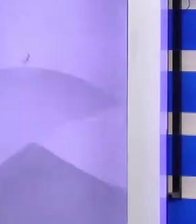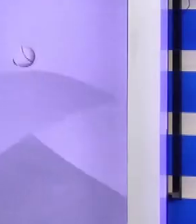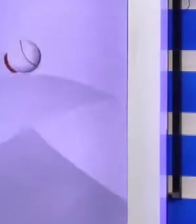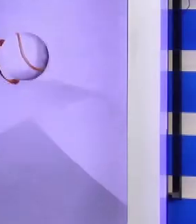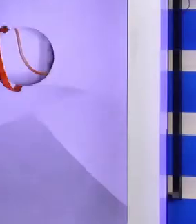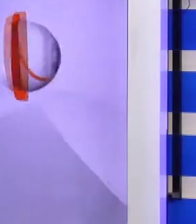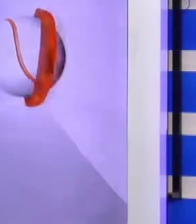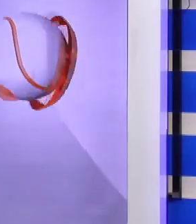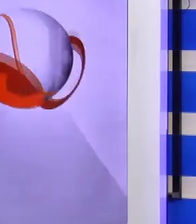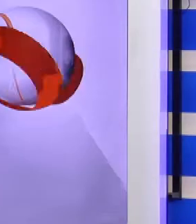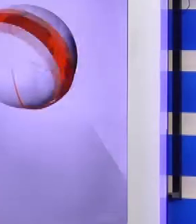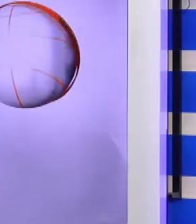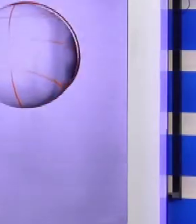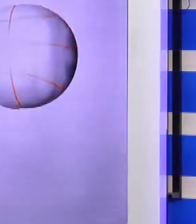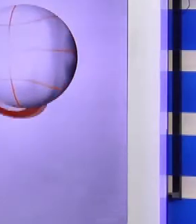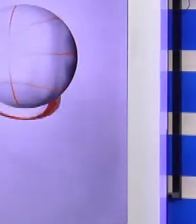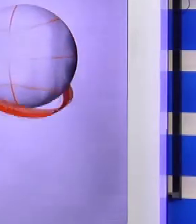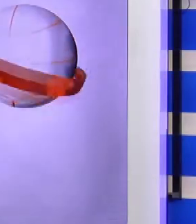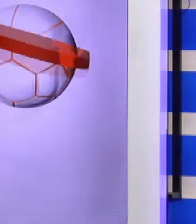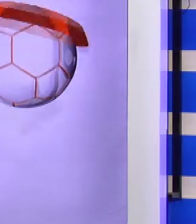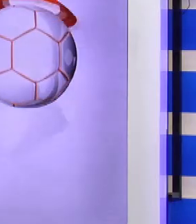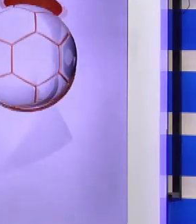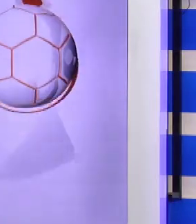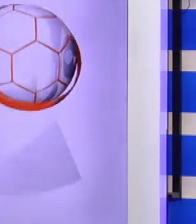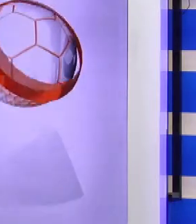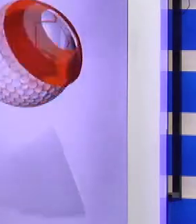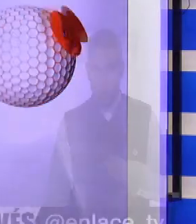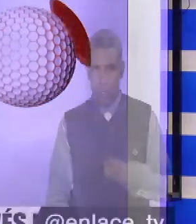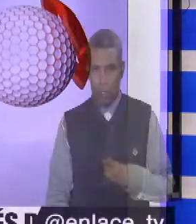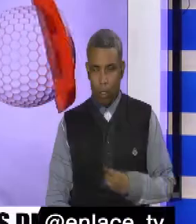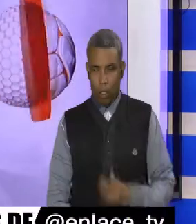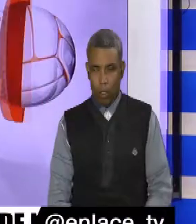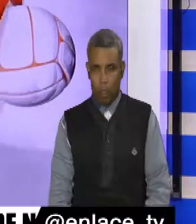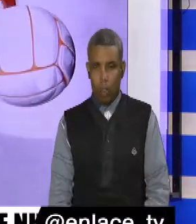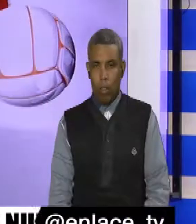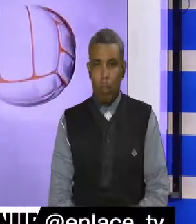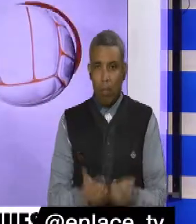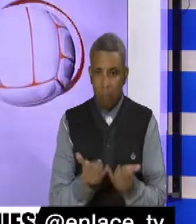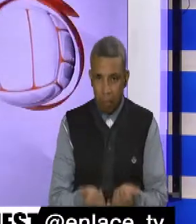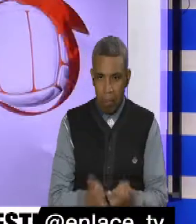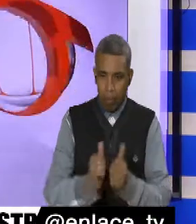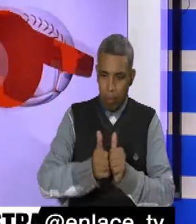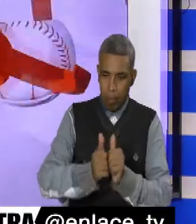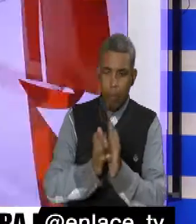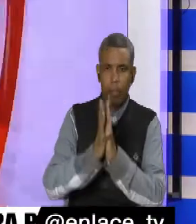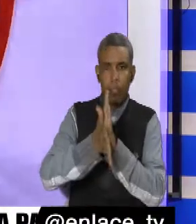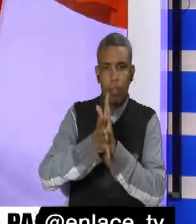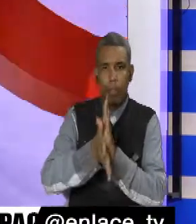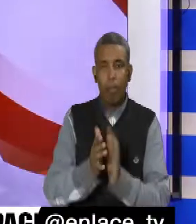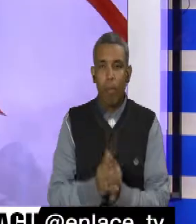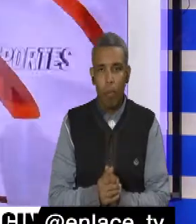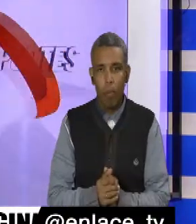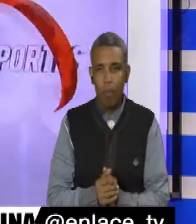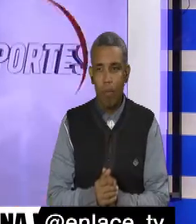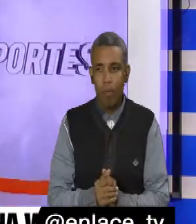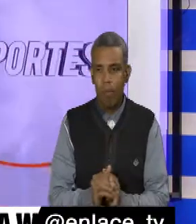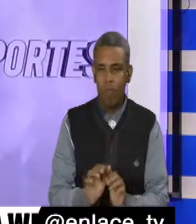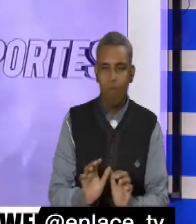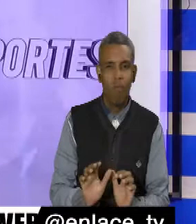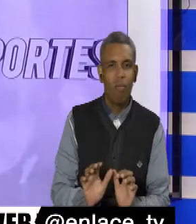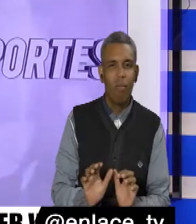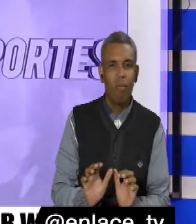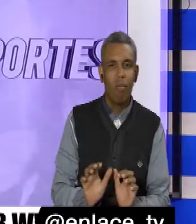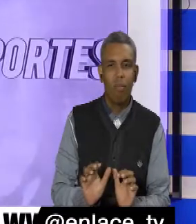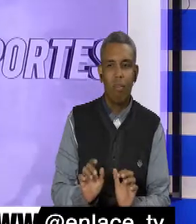Del mediodía, 38 minutos, y continuamos con información deportiva. Exitoso es hasta el momento lo que se realiza como recreativo en